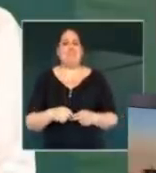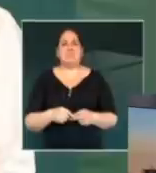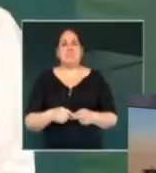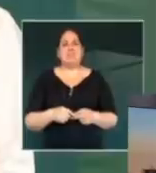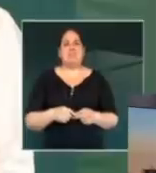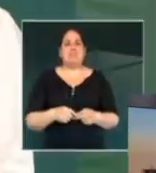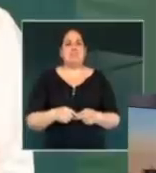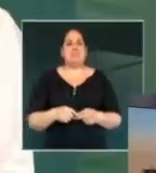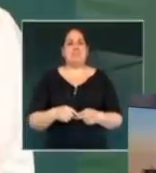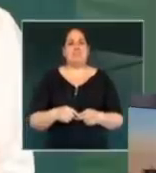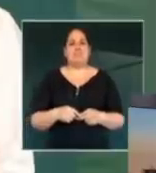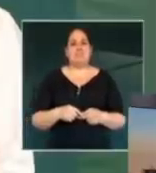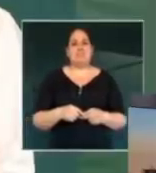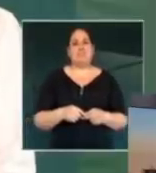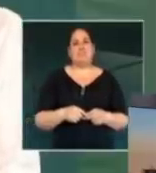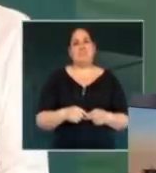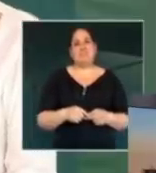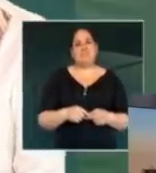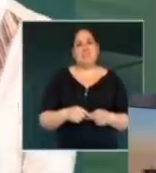que